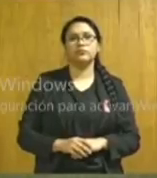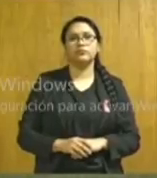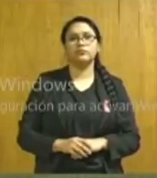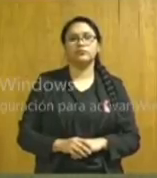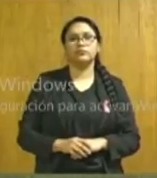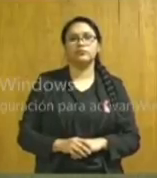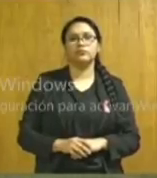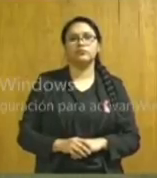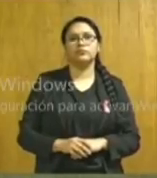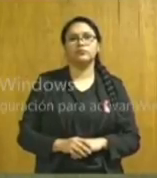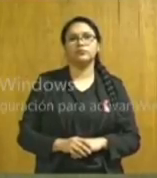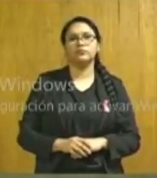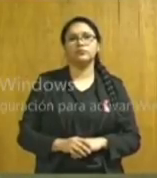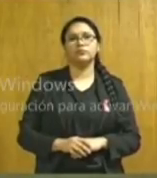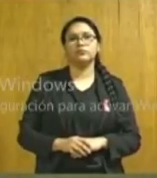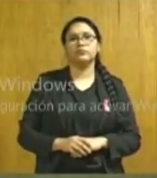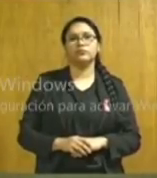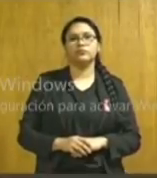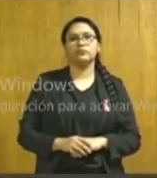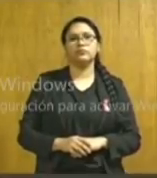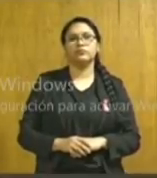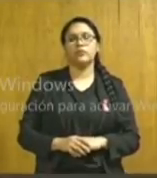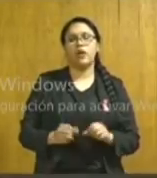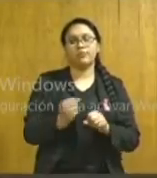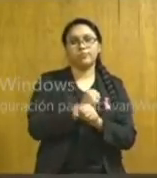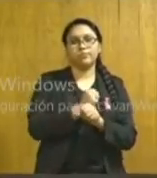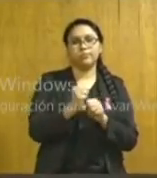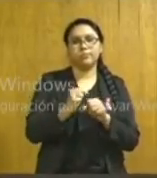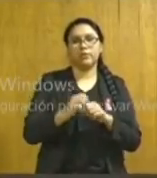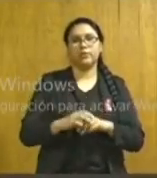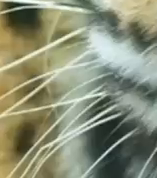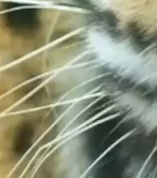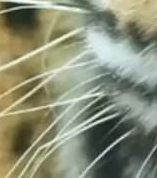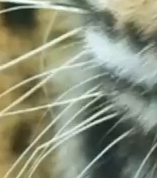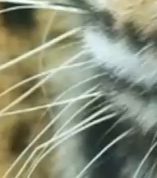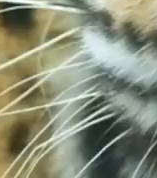Aprobado.